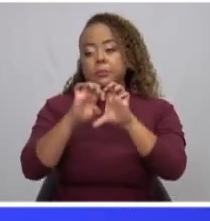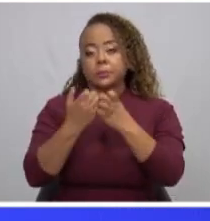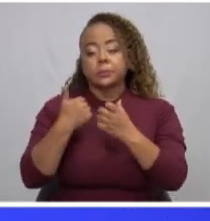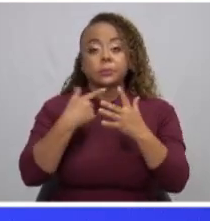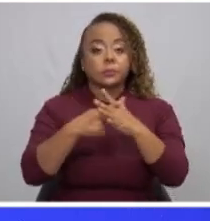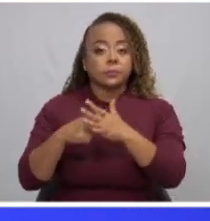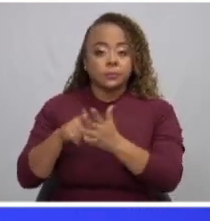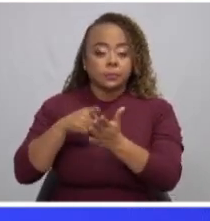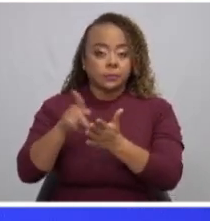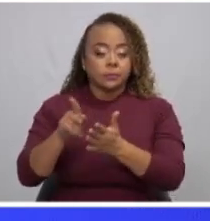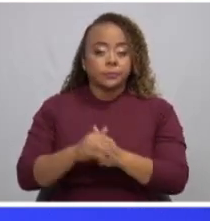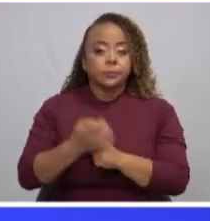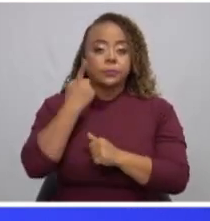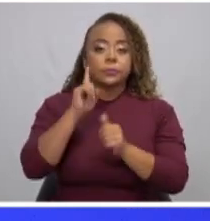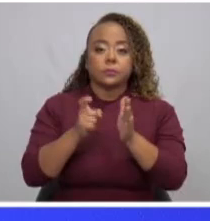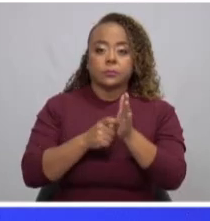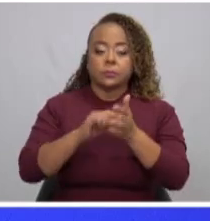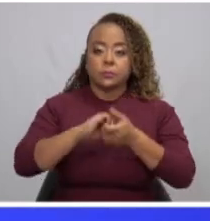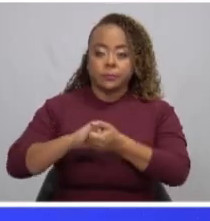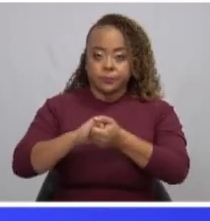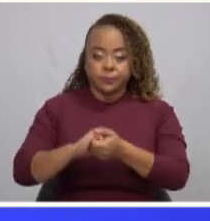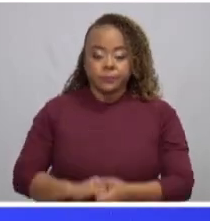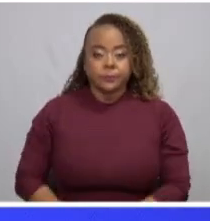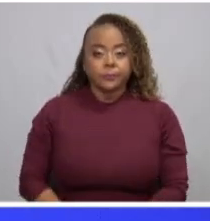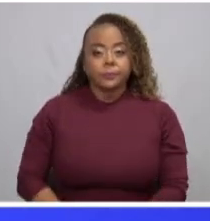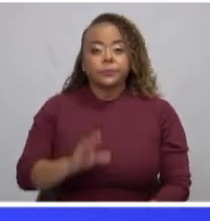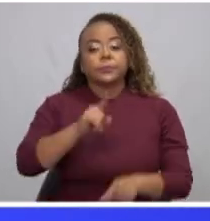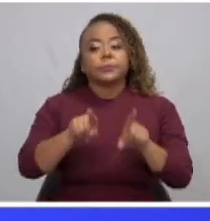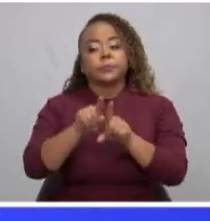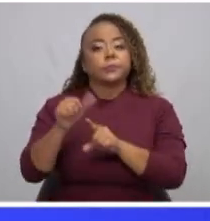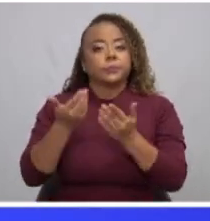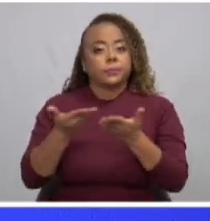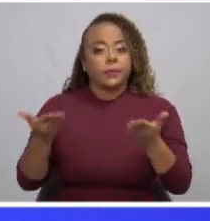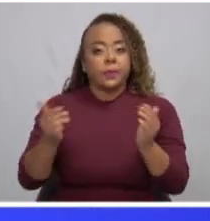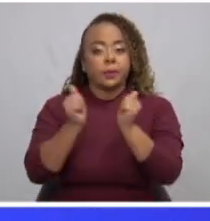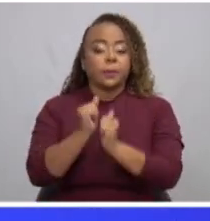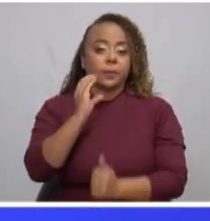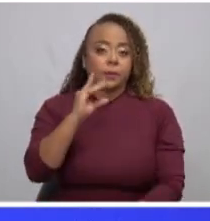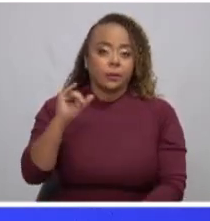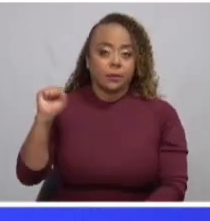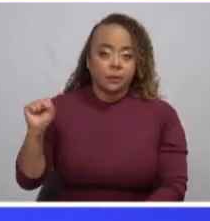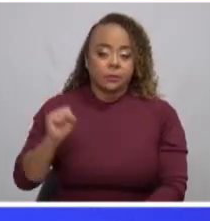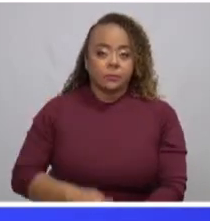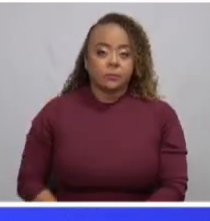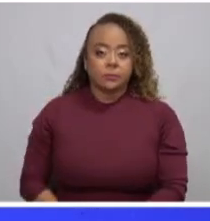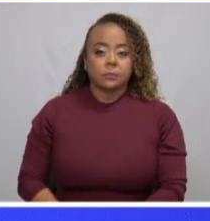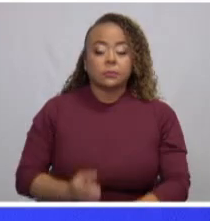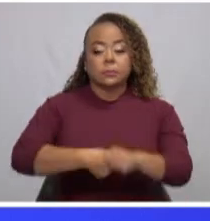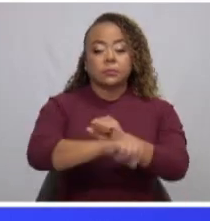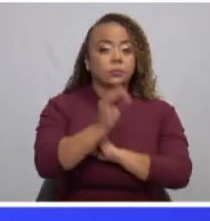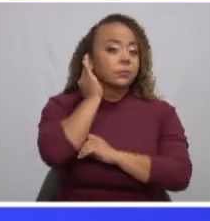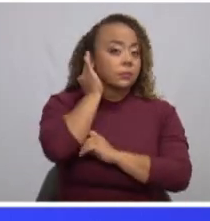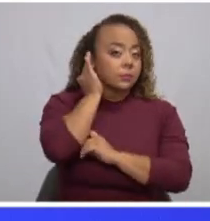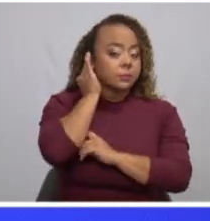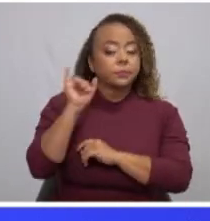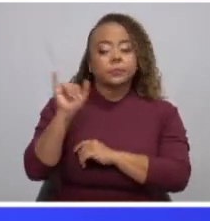arreglos de de pago por deudas solidarias Y está también otro elemento con la caja que es eh tanto fútbol femenino